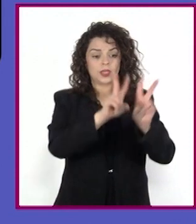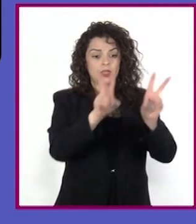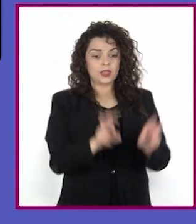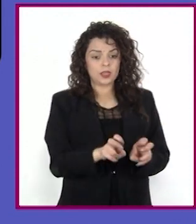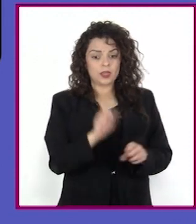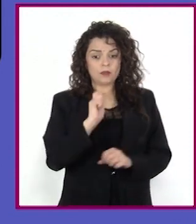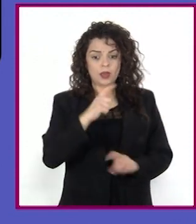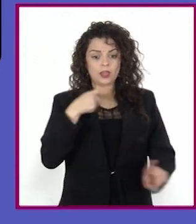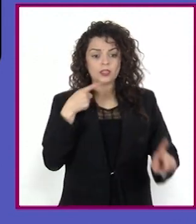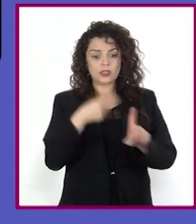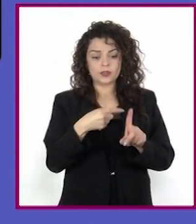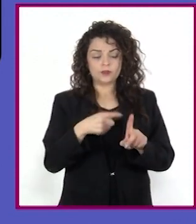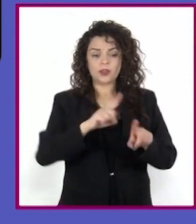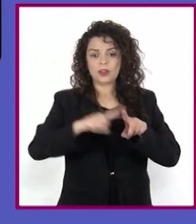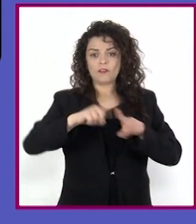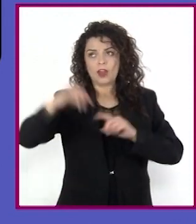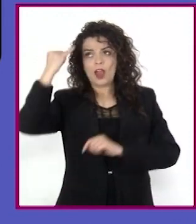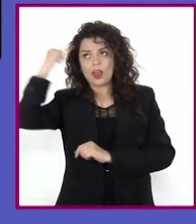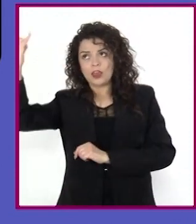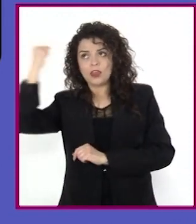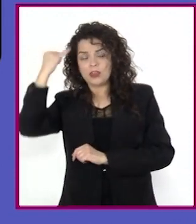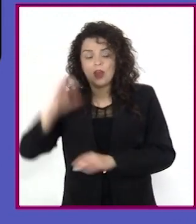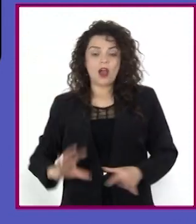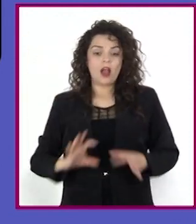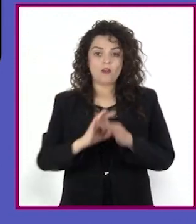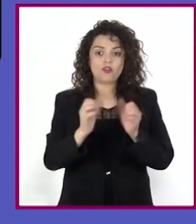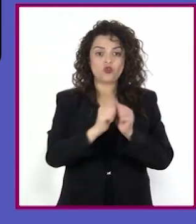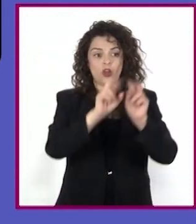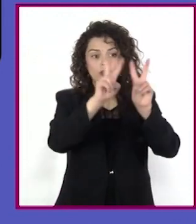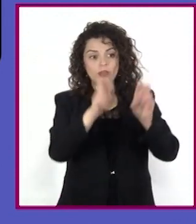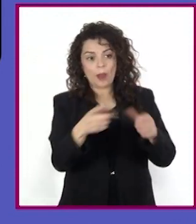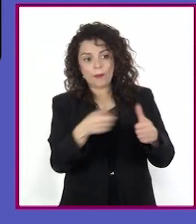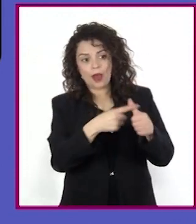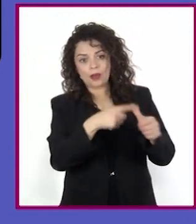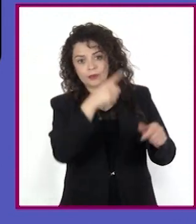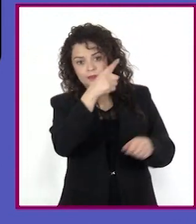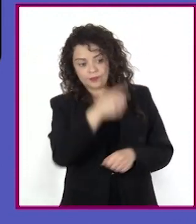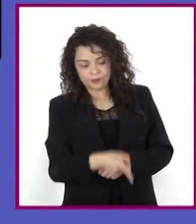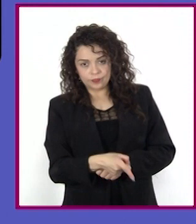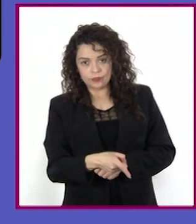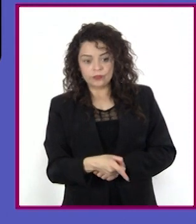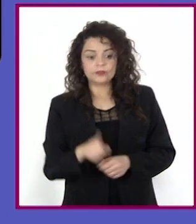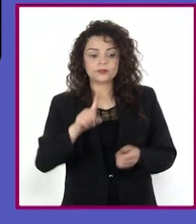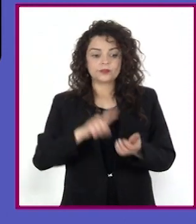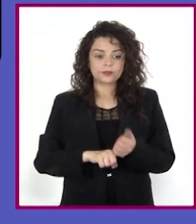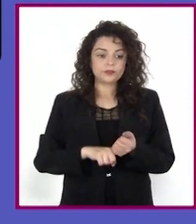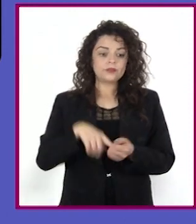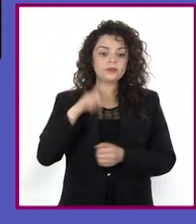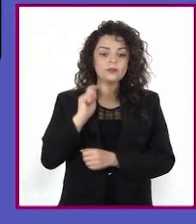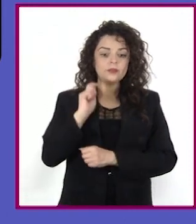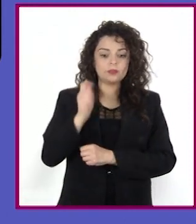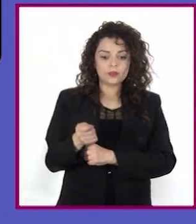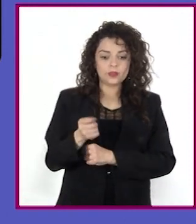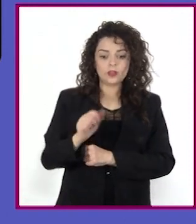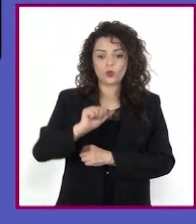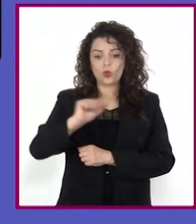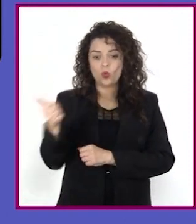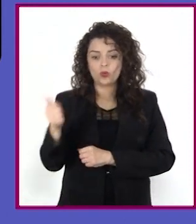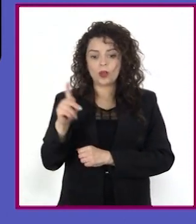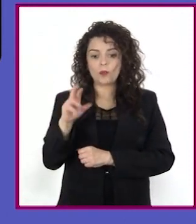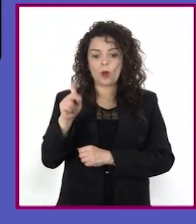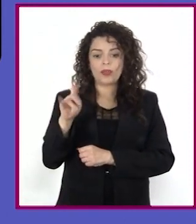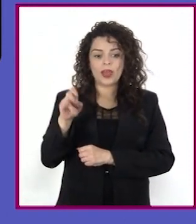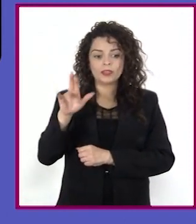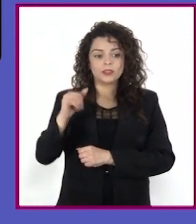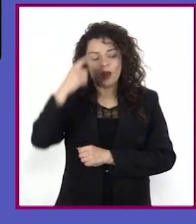se refiere a que todas las ideas se relacionan con el tema principal, y la pertinencia, que son las ideas del autor, las cuales son